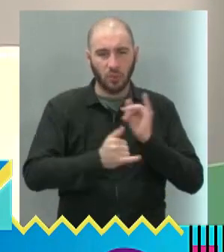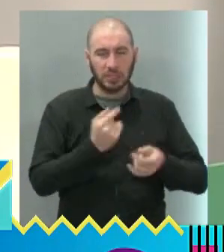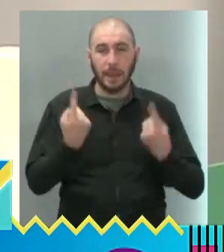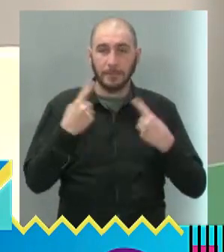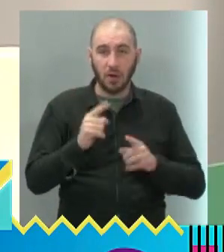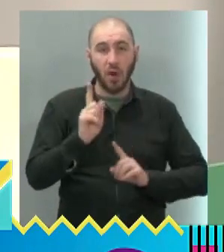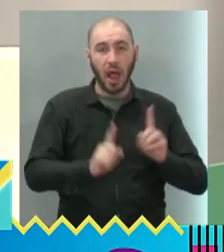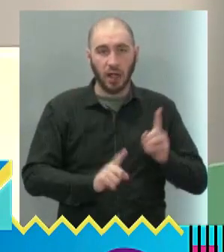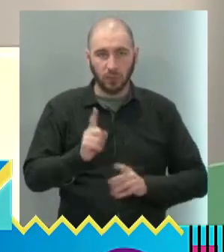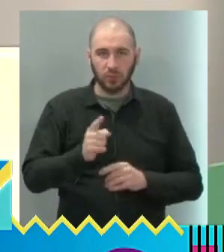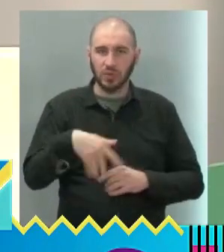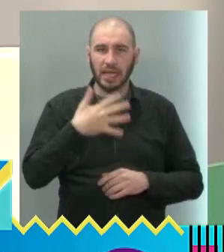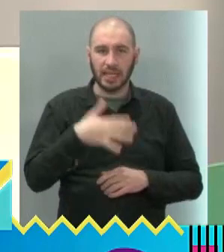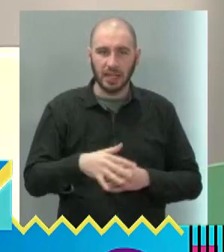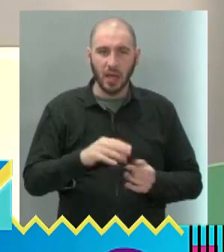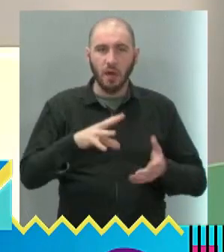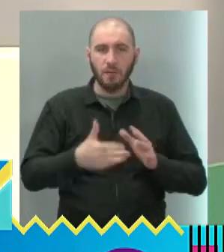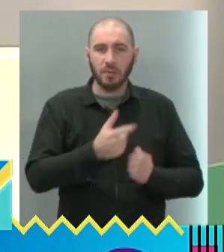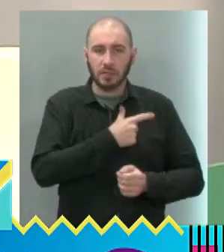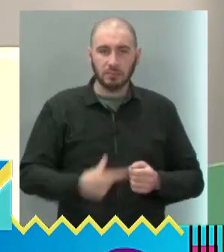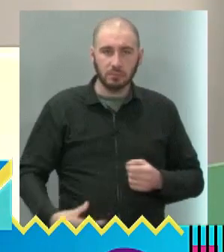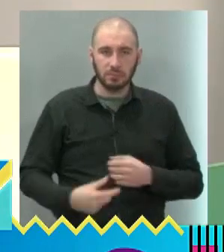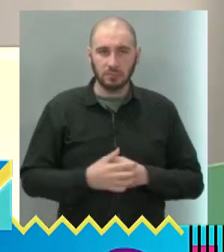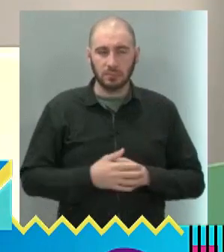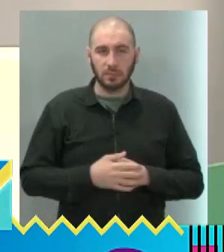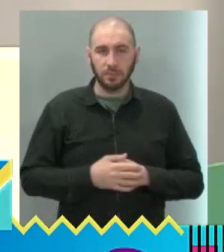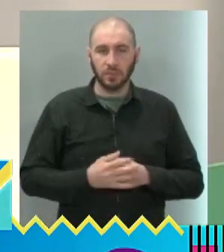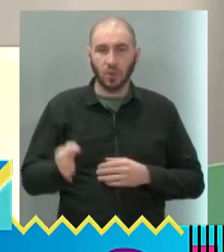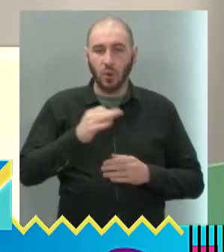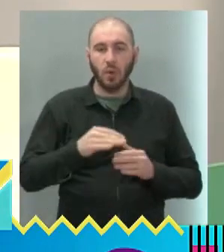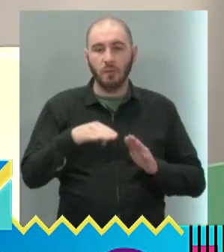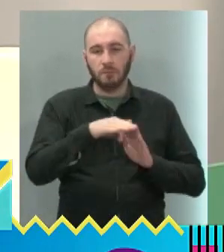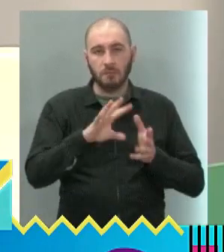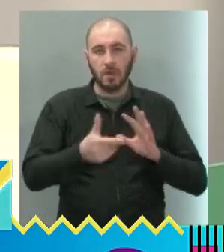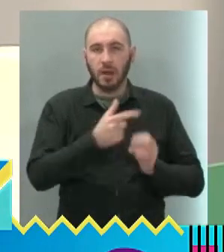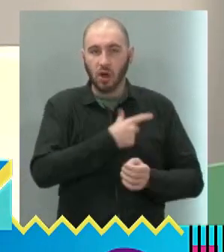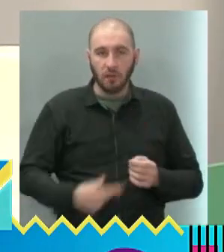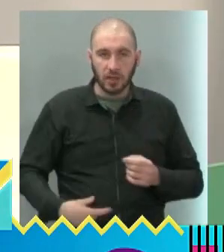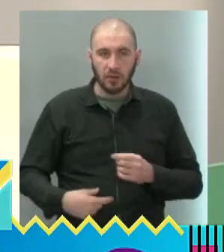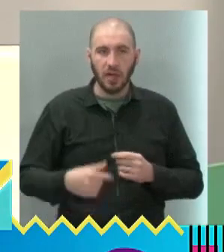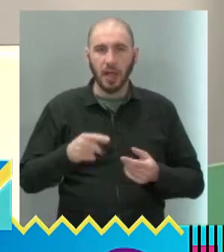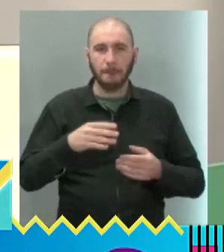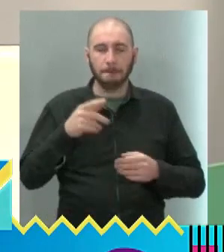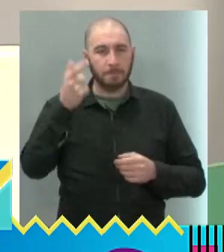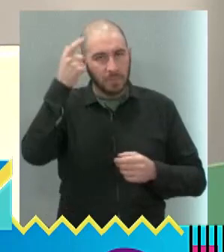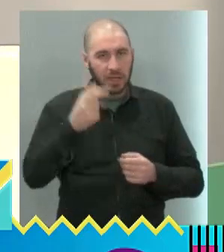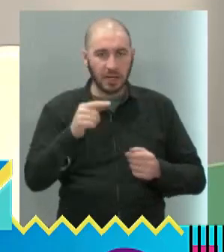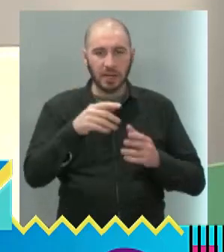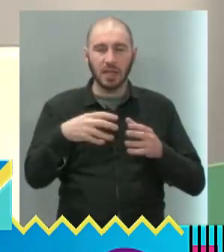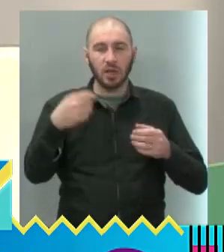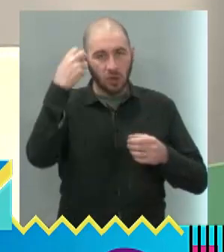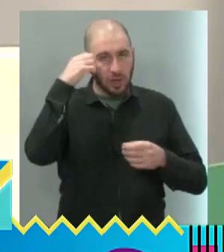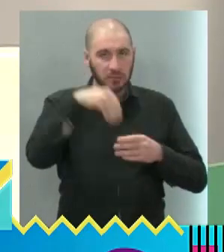es que algunos entendían que la forma de gobernar o establecer una forma de gobierno tenía que ser una monarquía parlamentaria